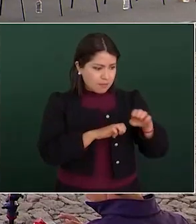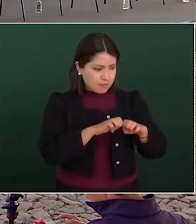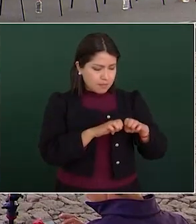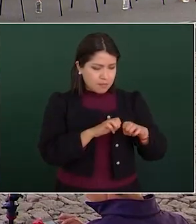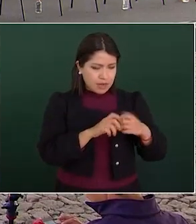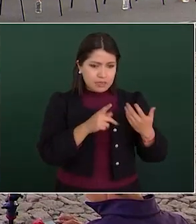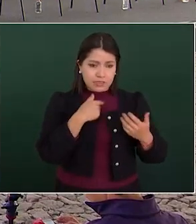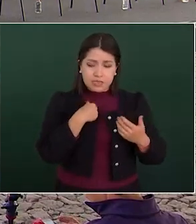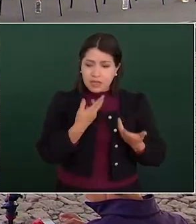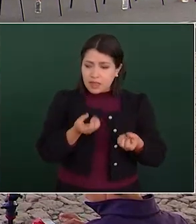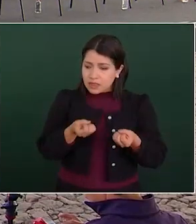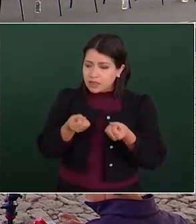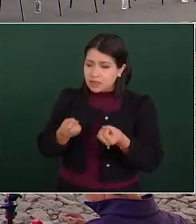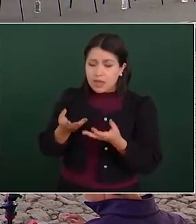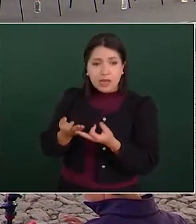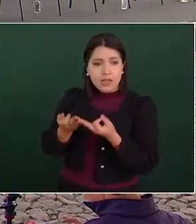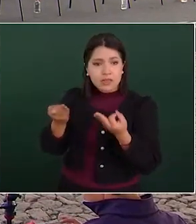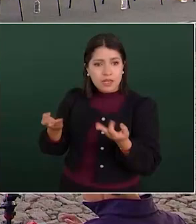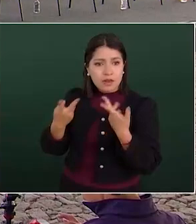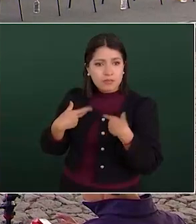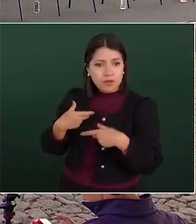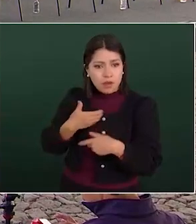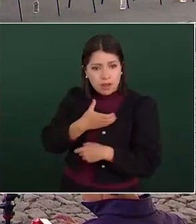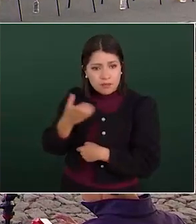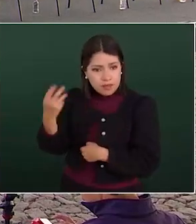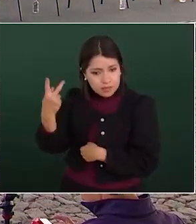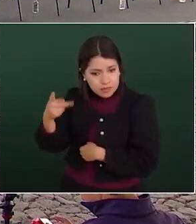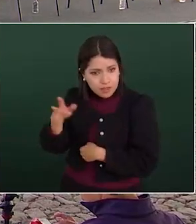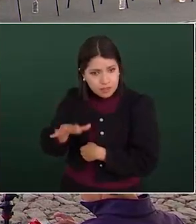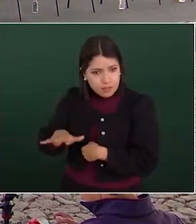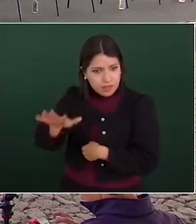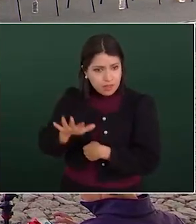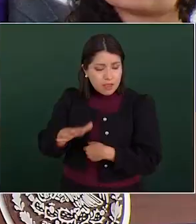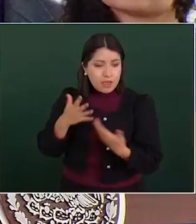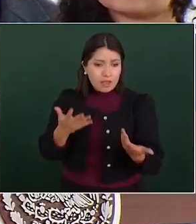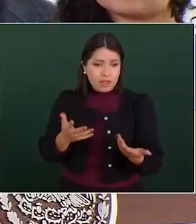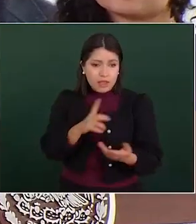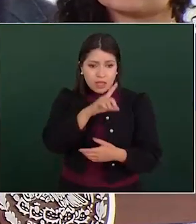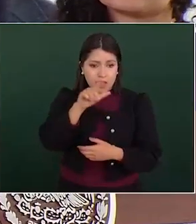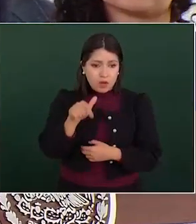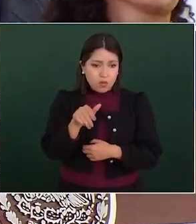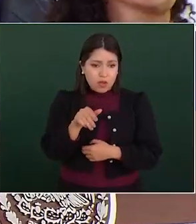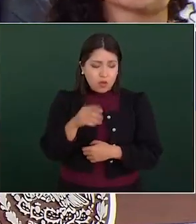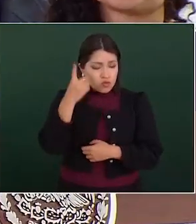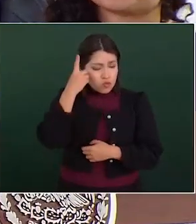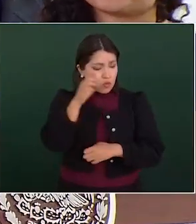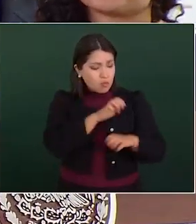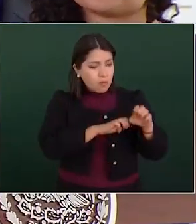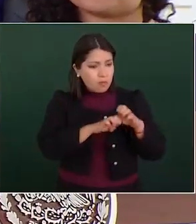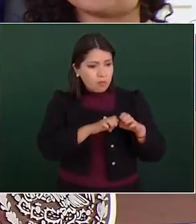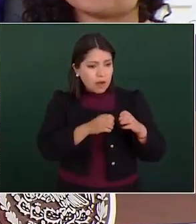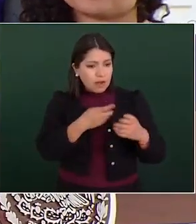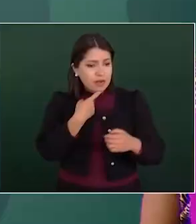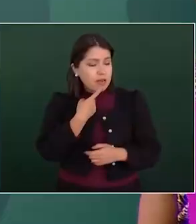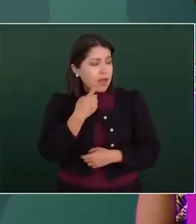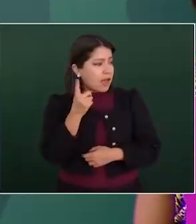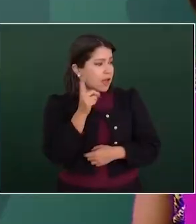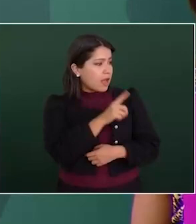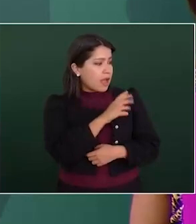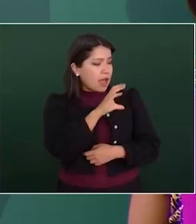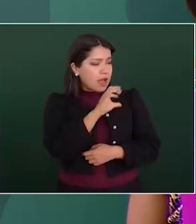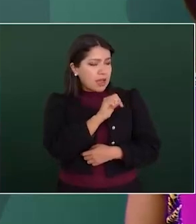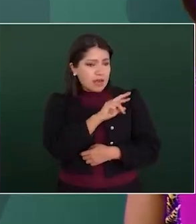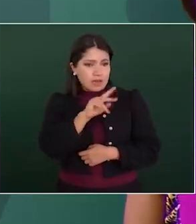los empresarios extranjeros fueron a acusarlo con Carranza. Y Carranza le mandó un